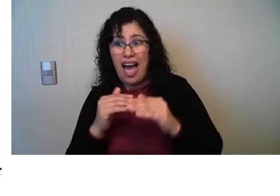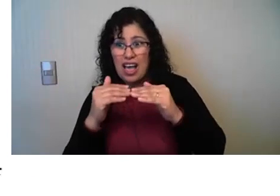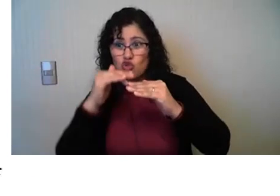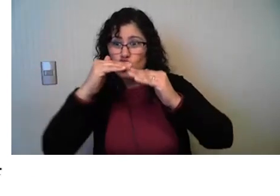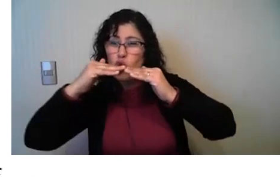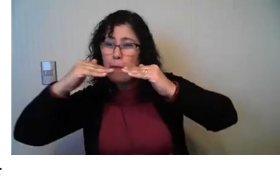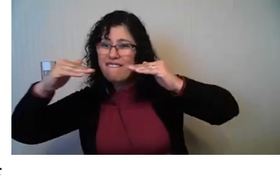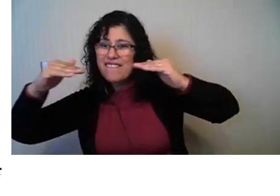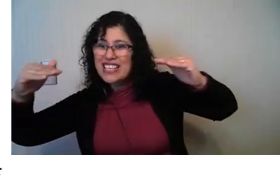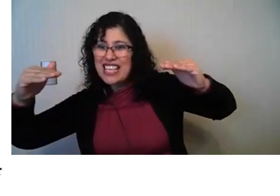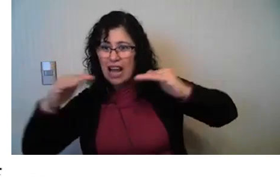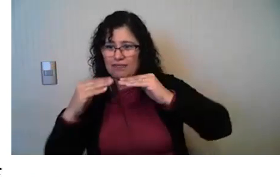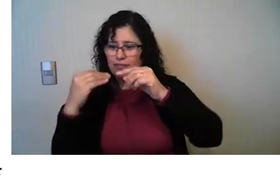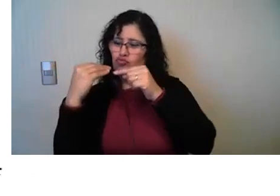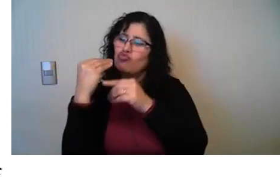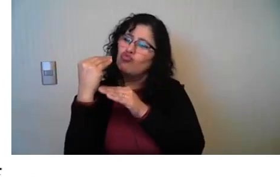externa o molecular.